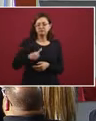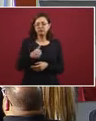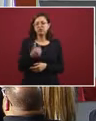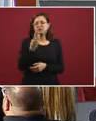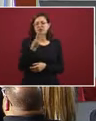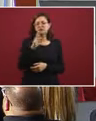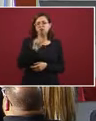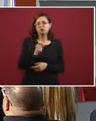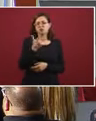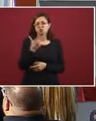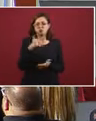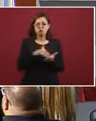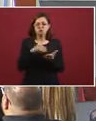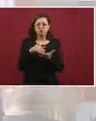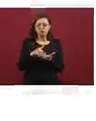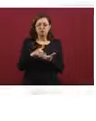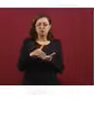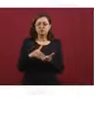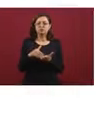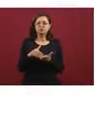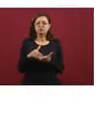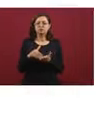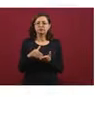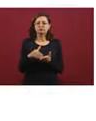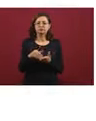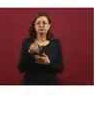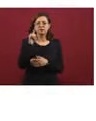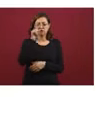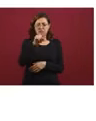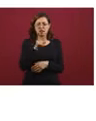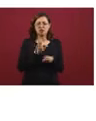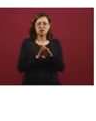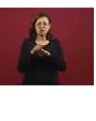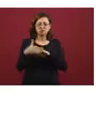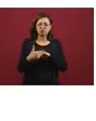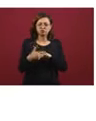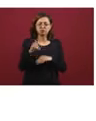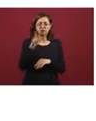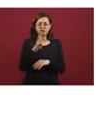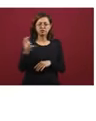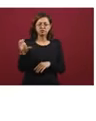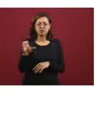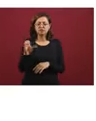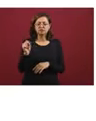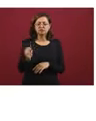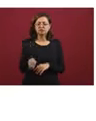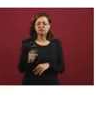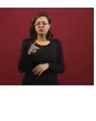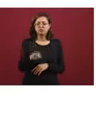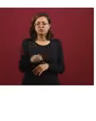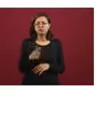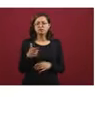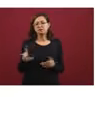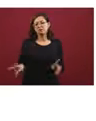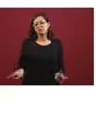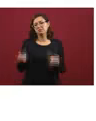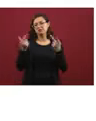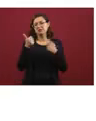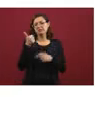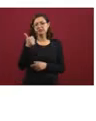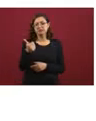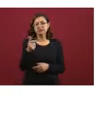aproximadamente 3.8 millones, esta casa está en Los Cabos, se vendió en casi más de 6 millones de pesos.